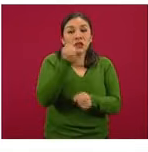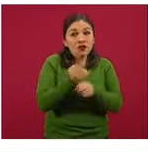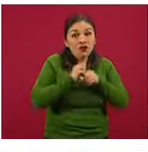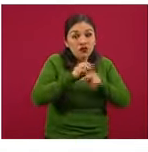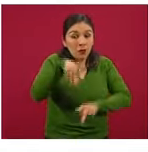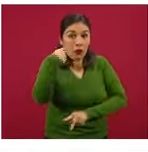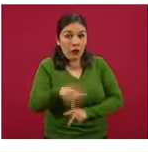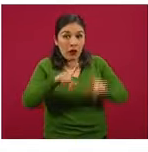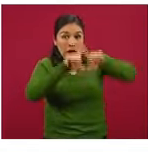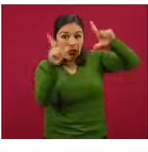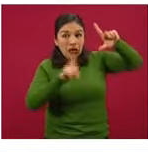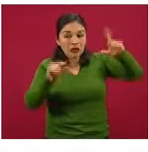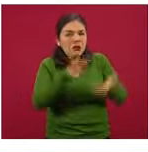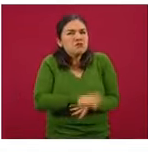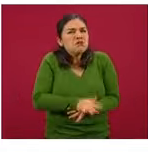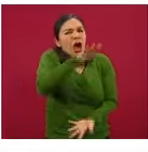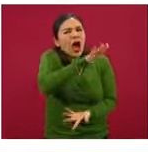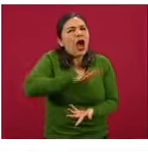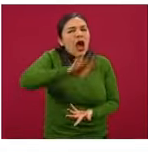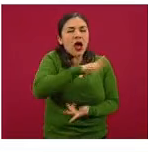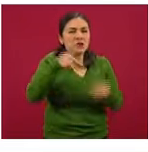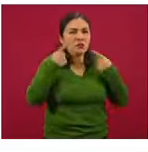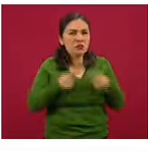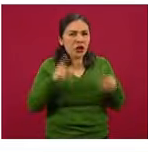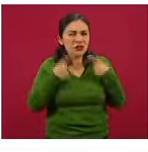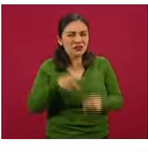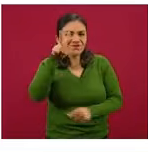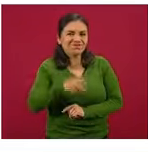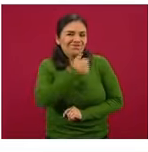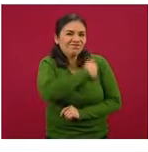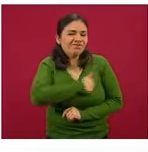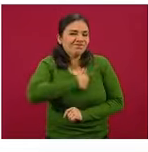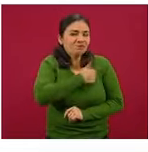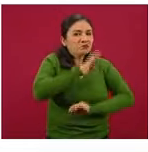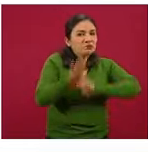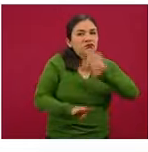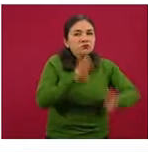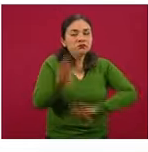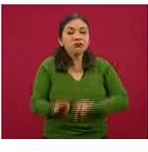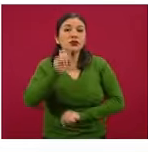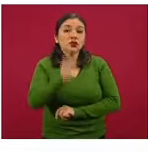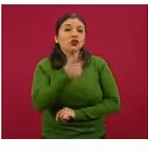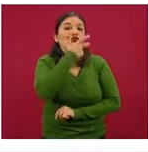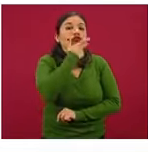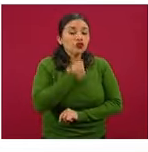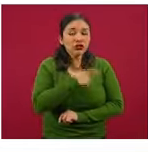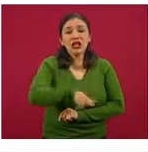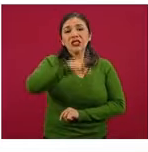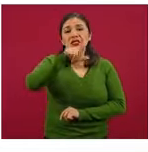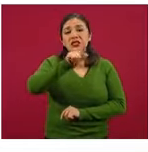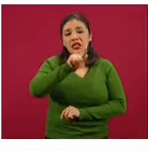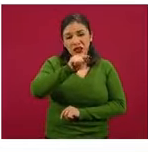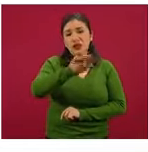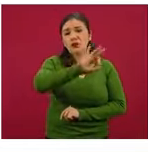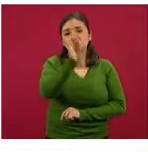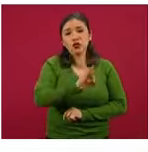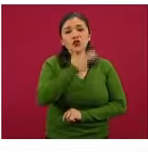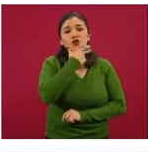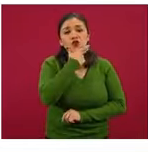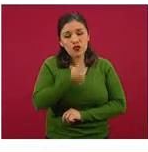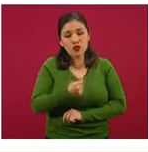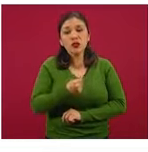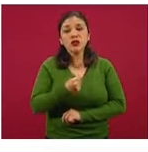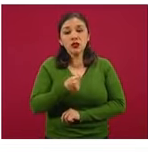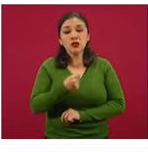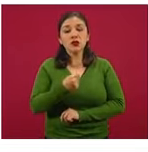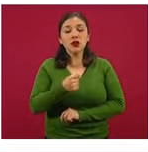nacionales, en donde la mayoría de estas personas que lamentablemente fallecieron son hombres, 70%, y